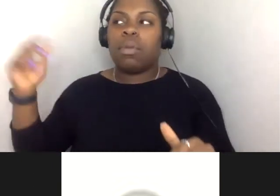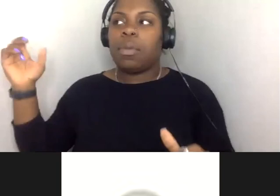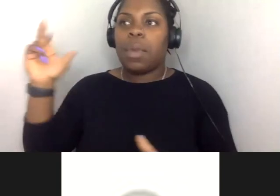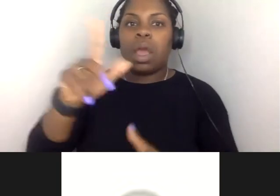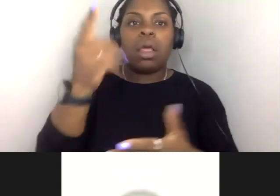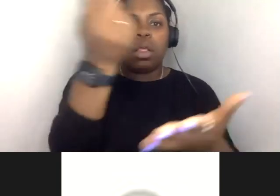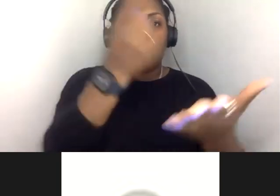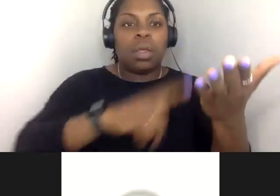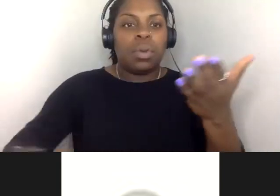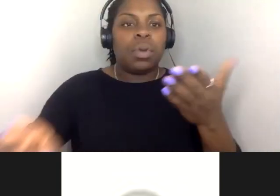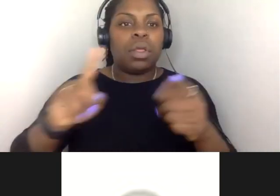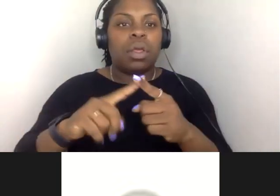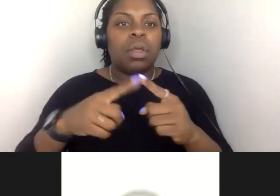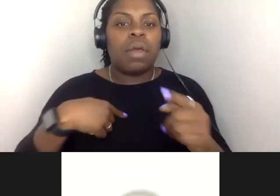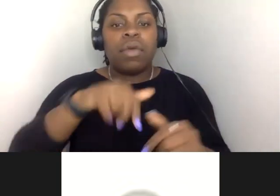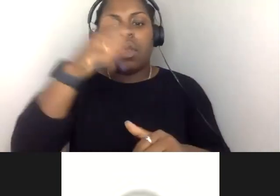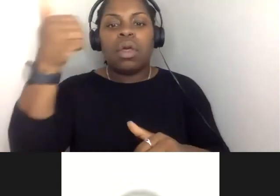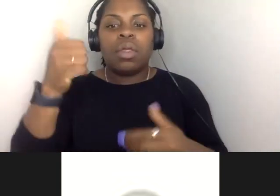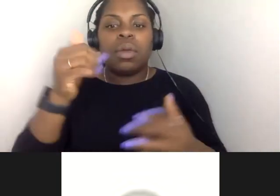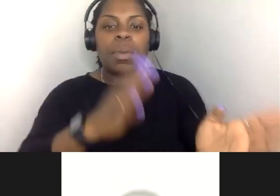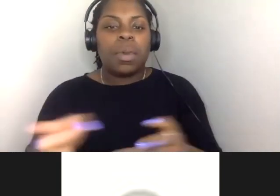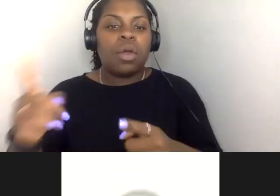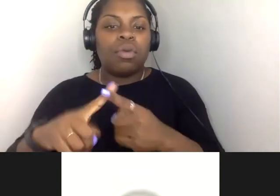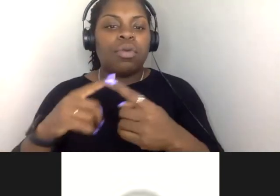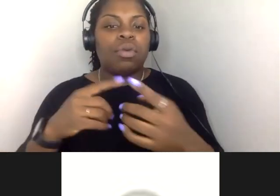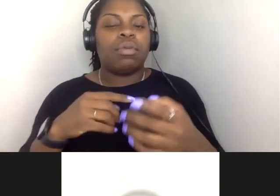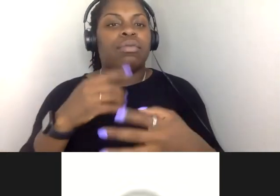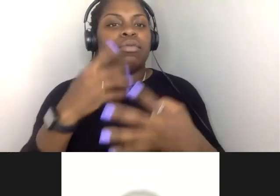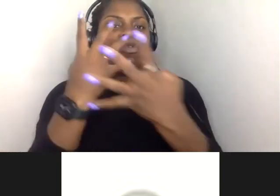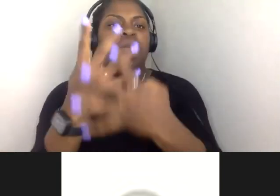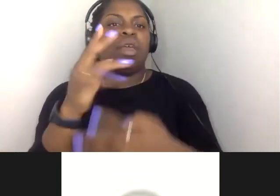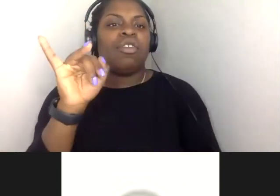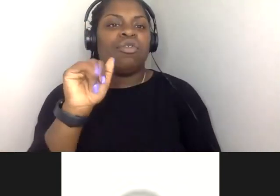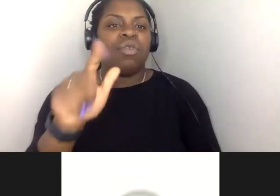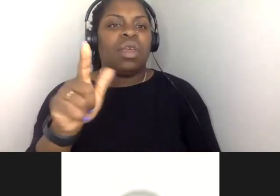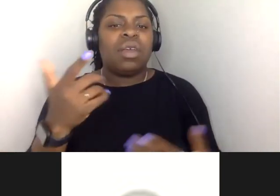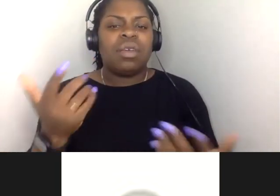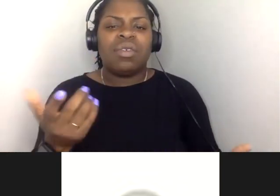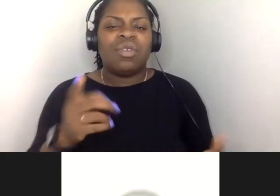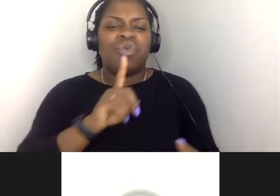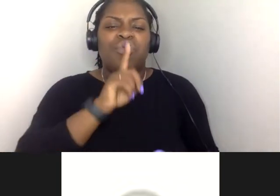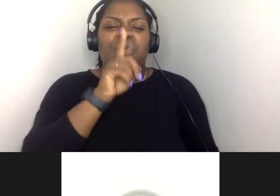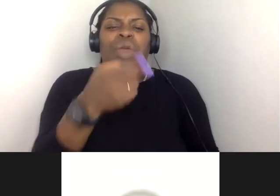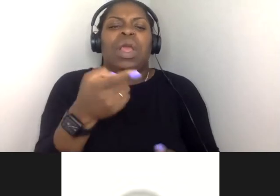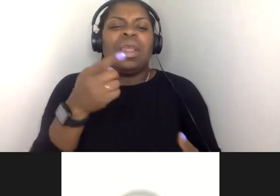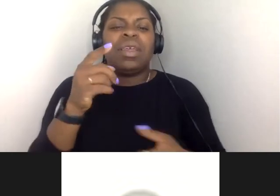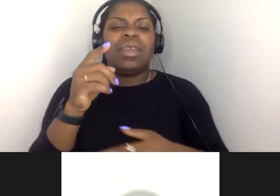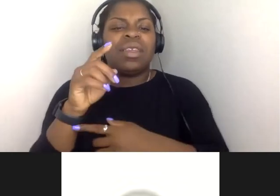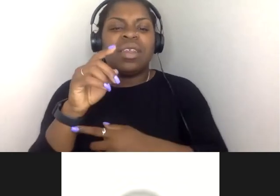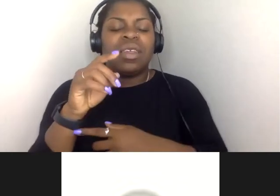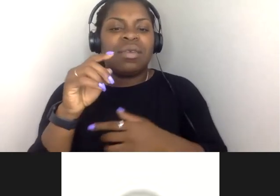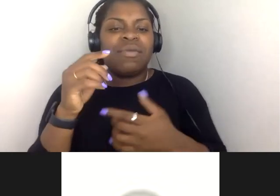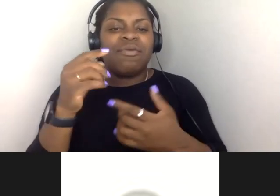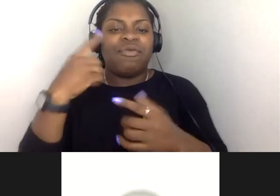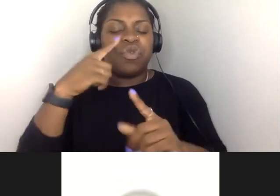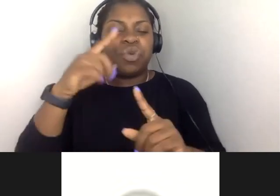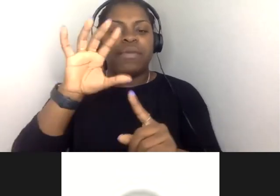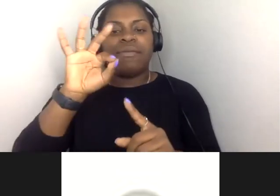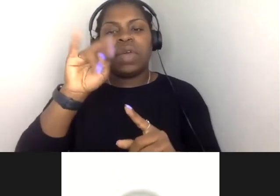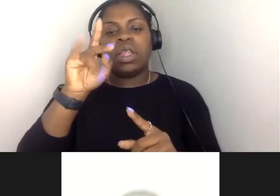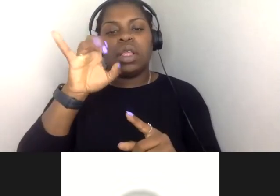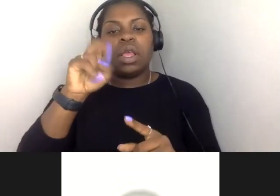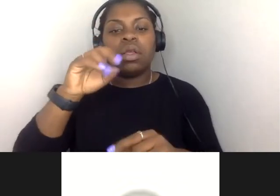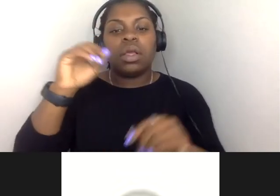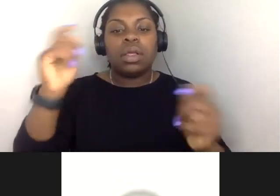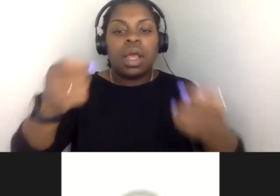cárcel y después la semana que viene había otra propuesta de construir la cárcel. So aguántense sus celebraciones porque pueden ser divertidas,